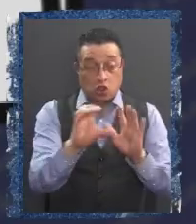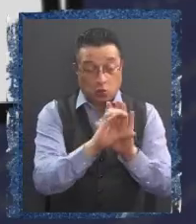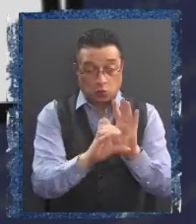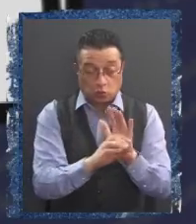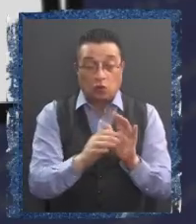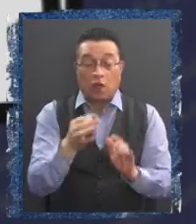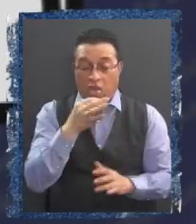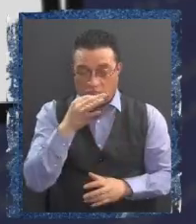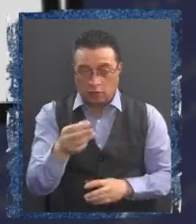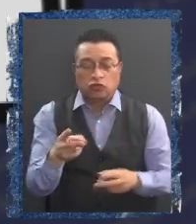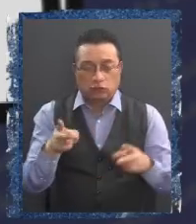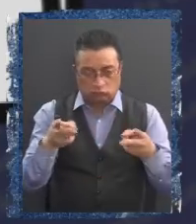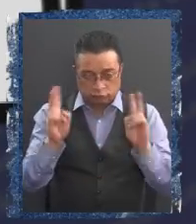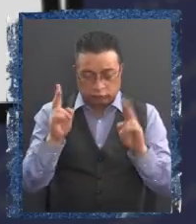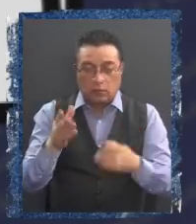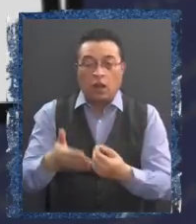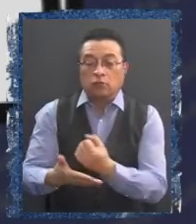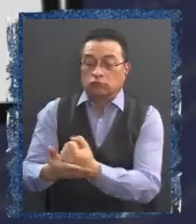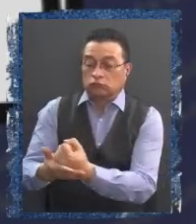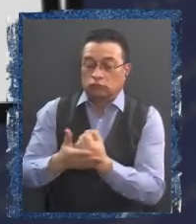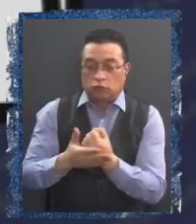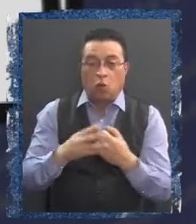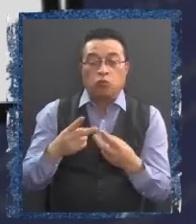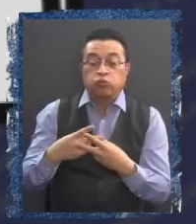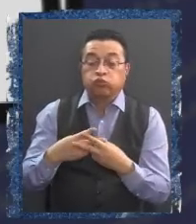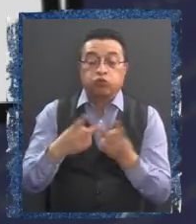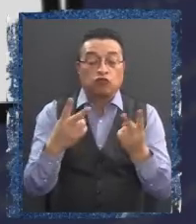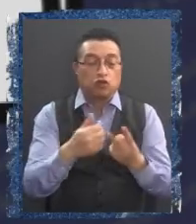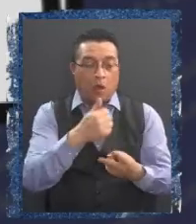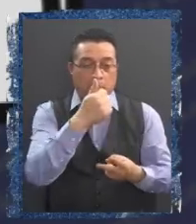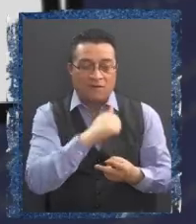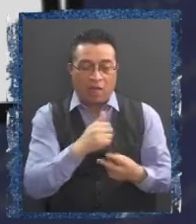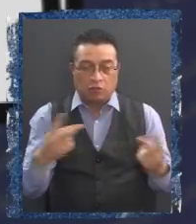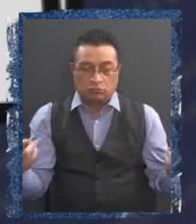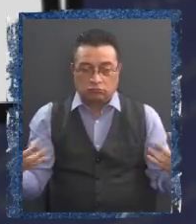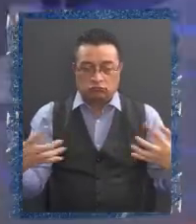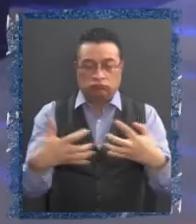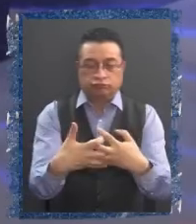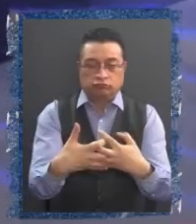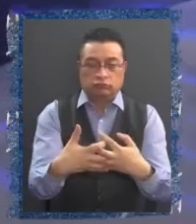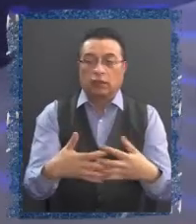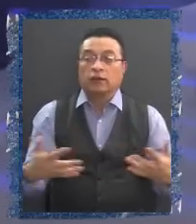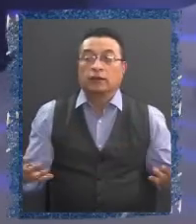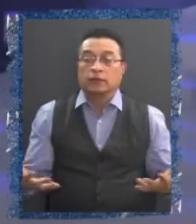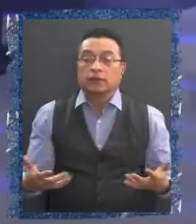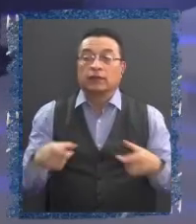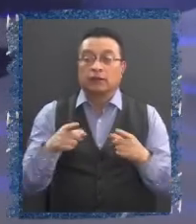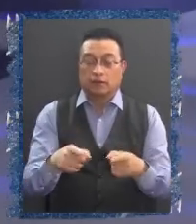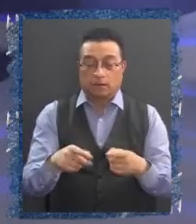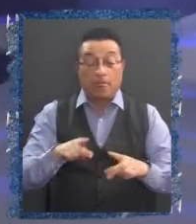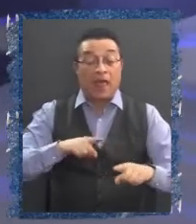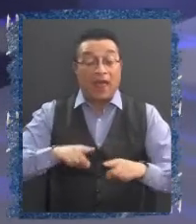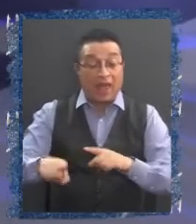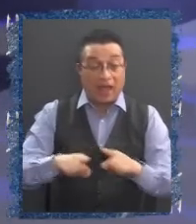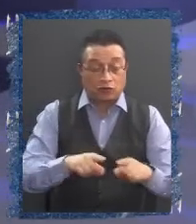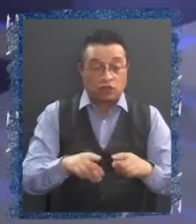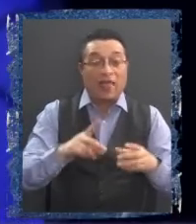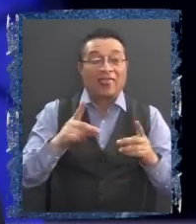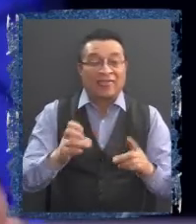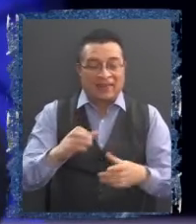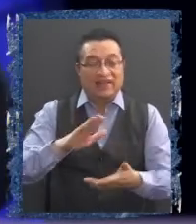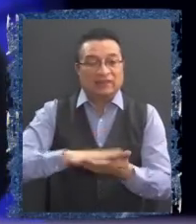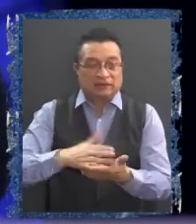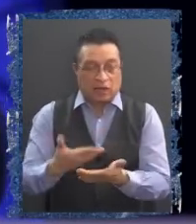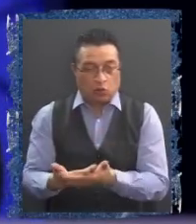admite lo que se denomina la colaboración público-privada en las acciones de salud.